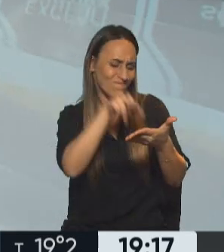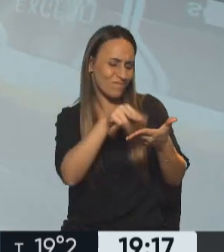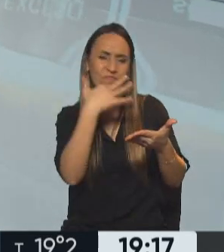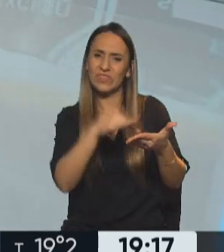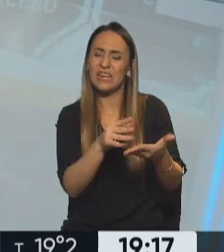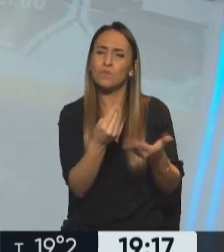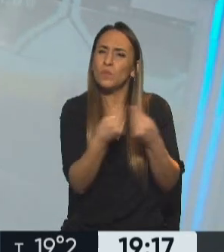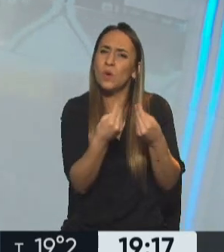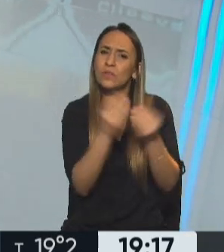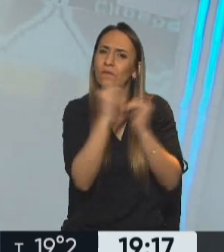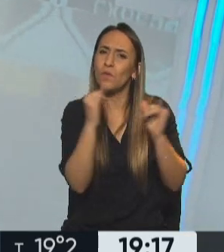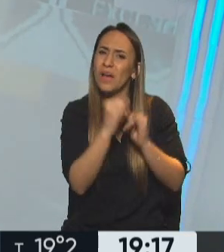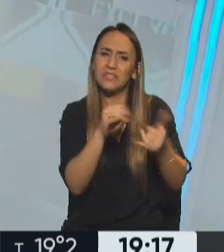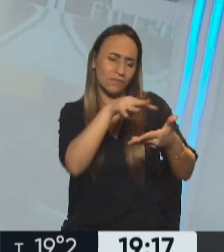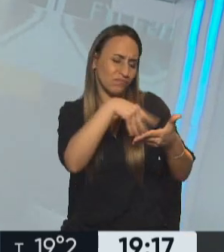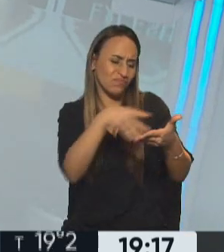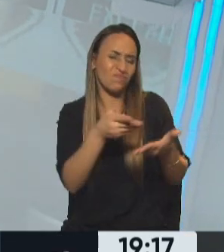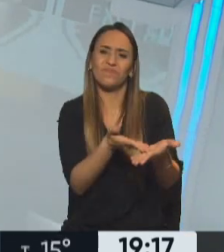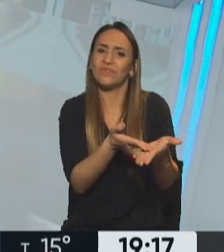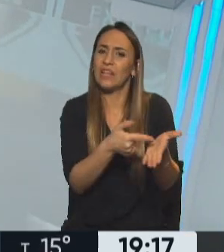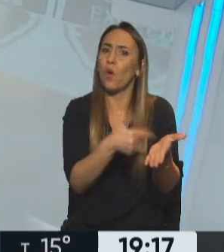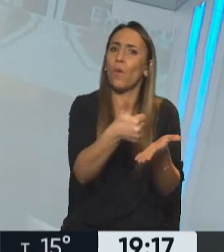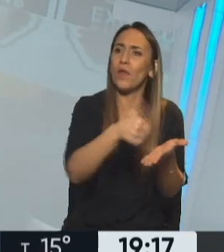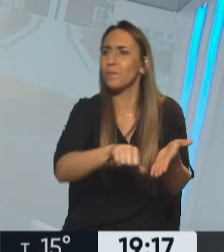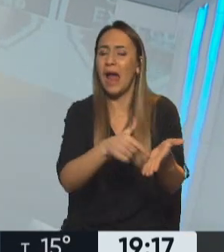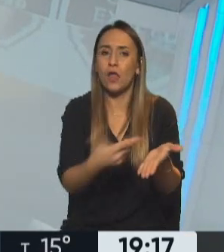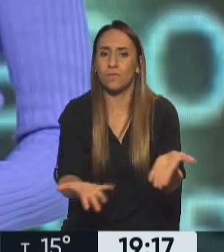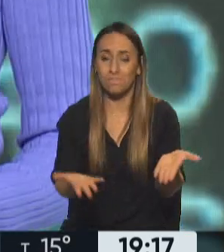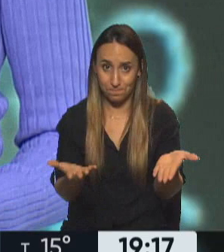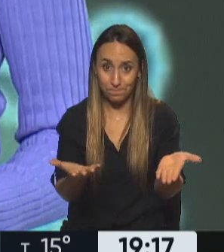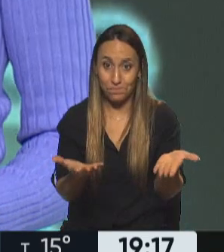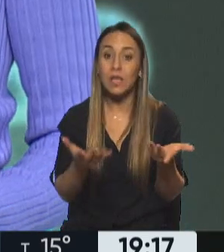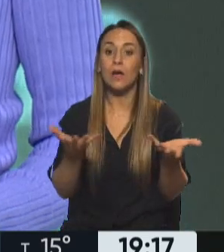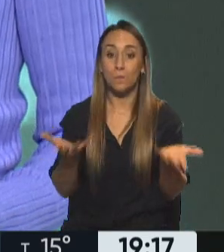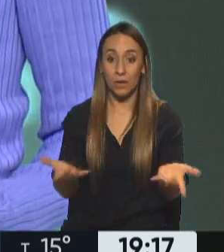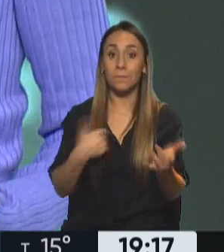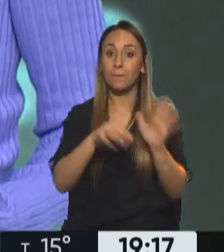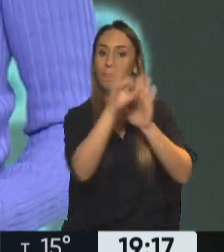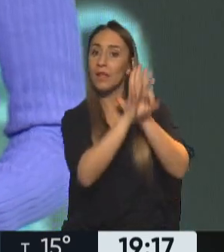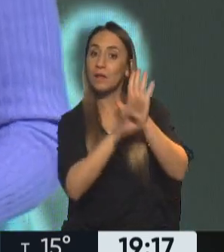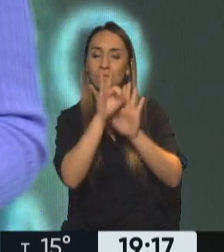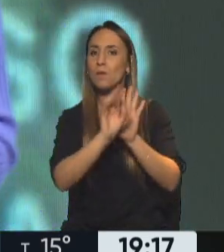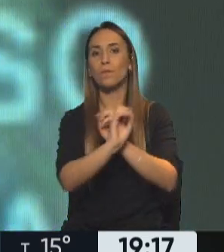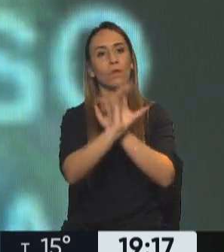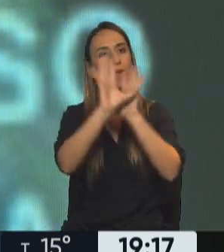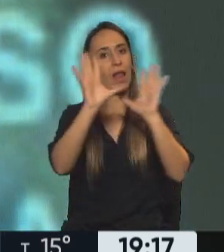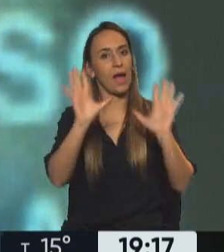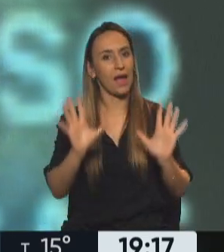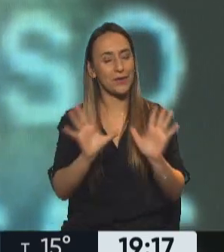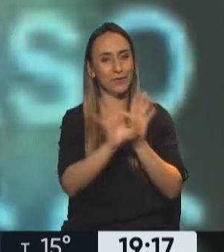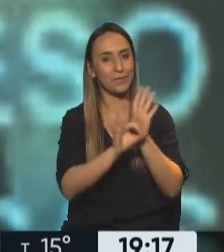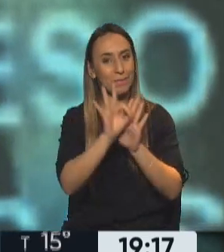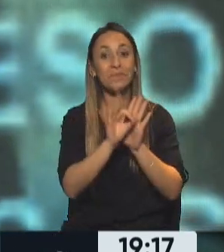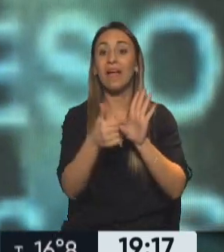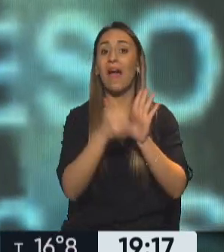tanto contenido de... ¿Y esto es bueno o malo? ¿Cuál es el parámetro? No se sabe. En cambio, con esto es una indicación muy clarita de que hay contenido